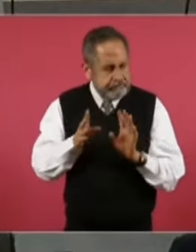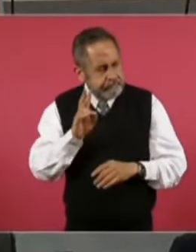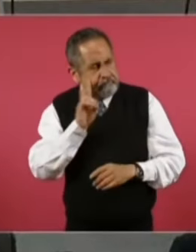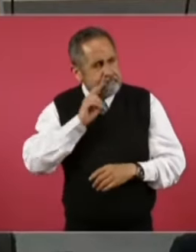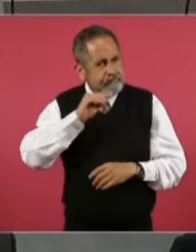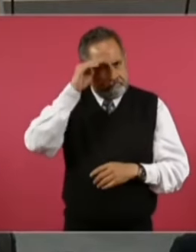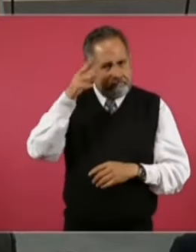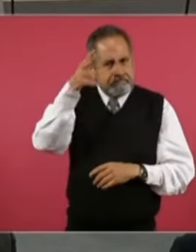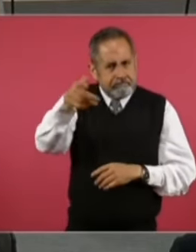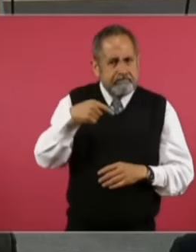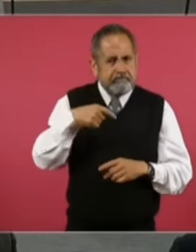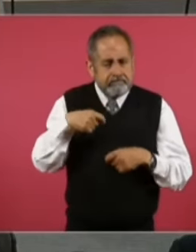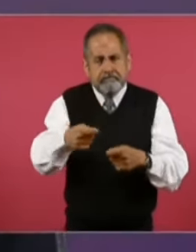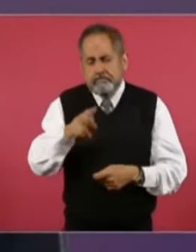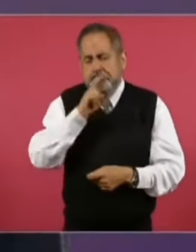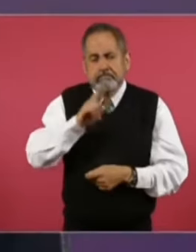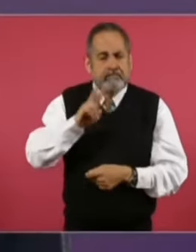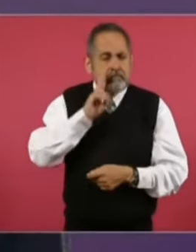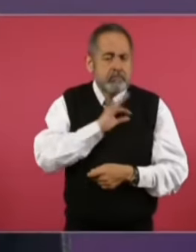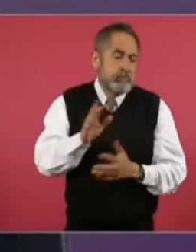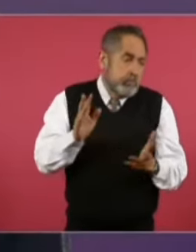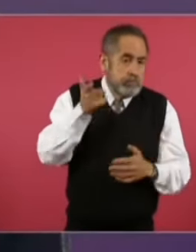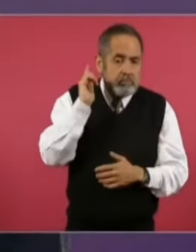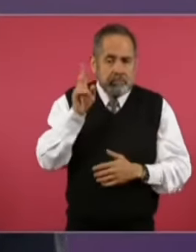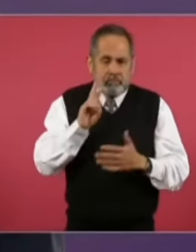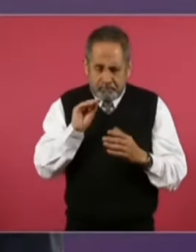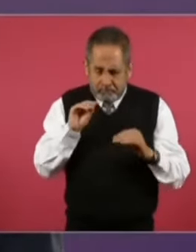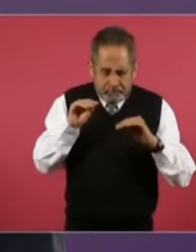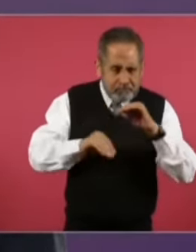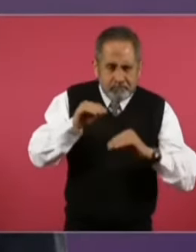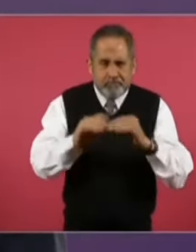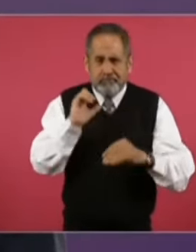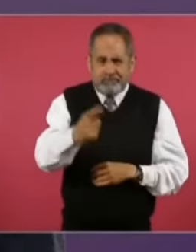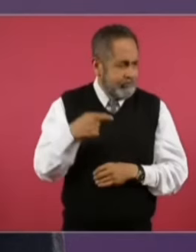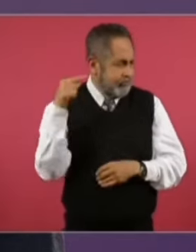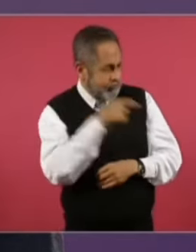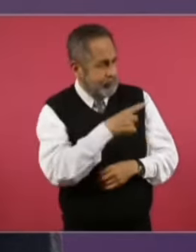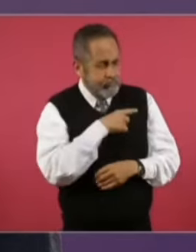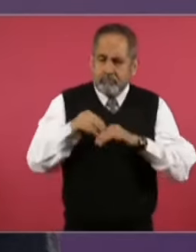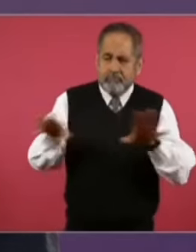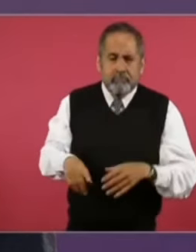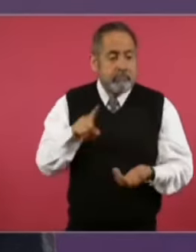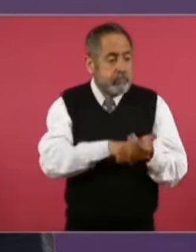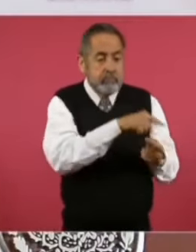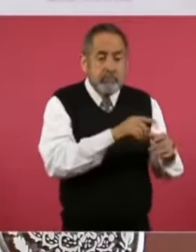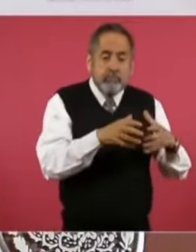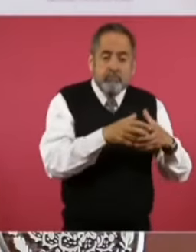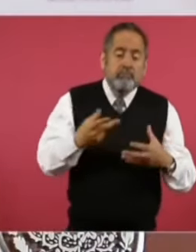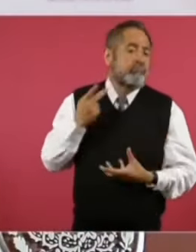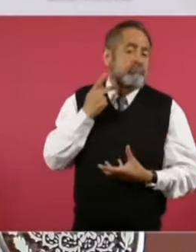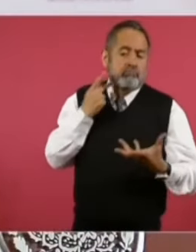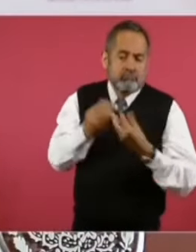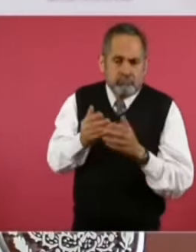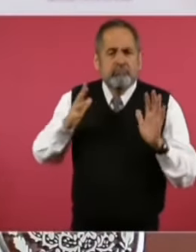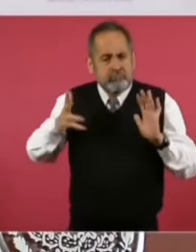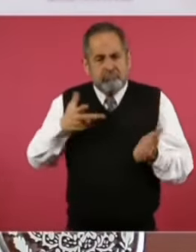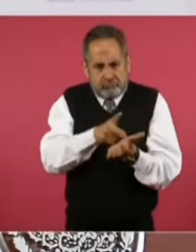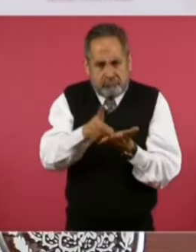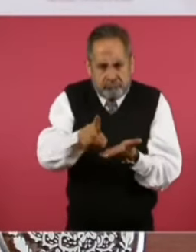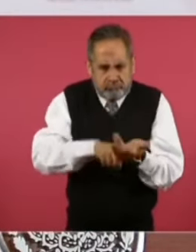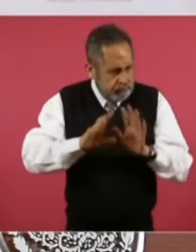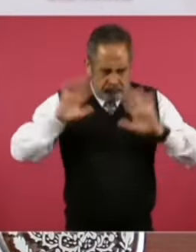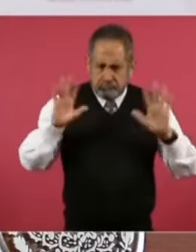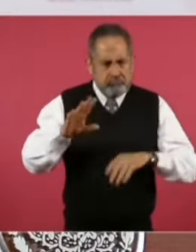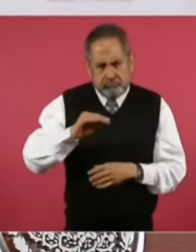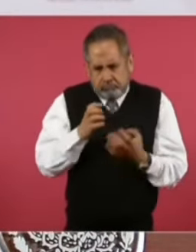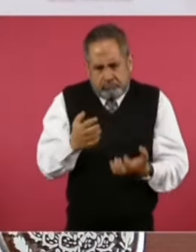ver si pronto se pudiera hacer algo, porque muchas de ellas se dedican a la política, lo cual es un derecho ciudadano, sin duda